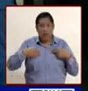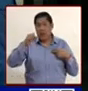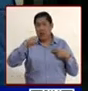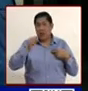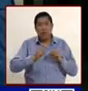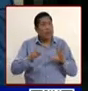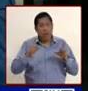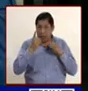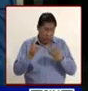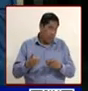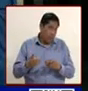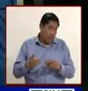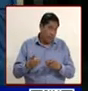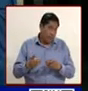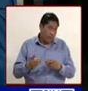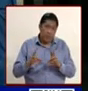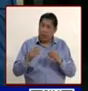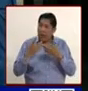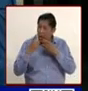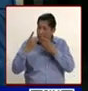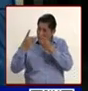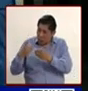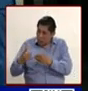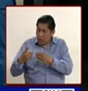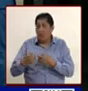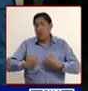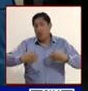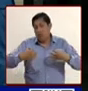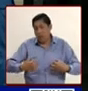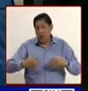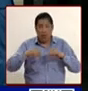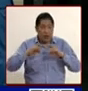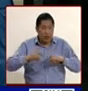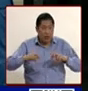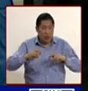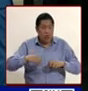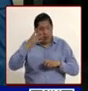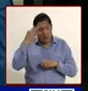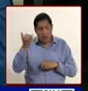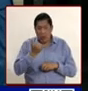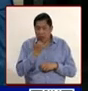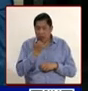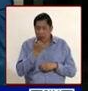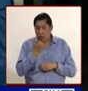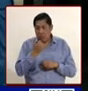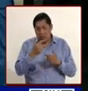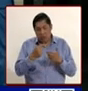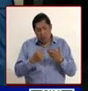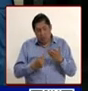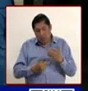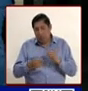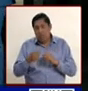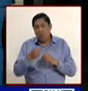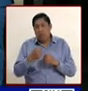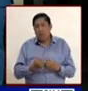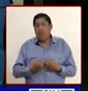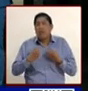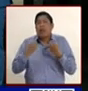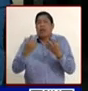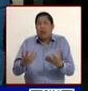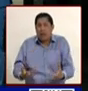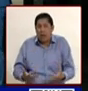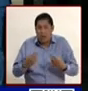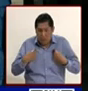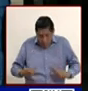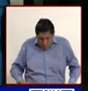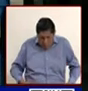que nadie ha denunciado. No hay una denuncia formal para que se inicie una investigación y mucho más. ¿Por qué? Porque hay características de ofrecer a estos